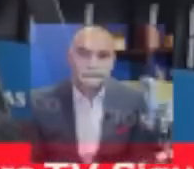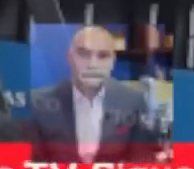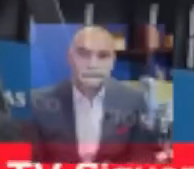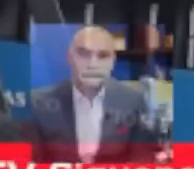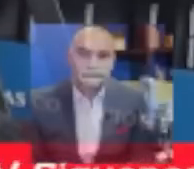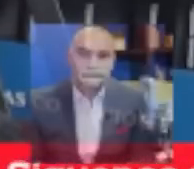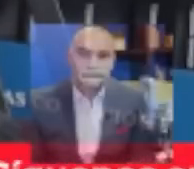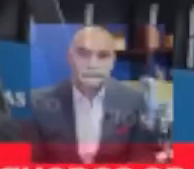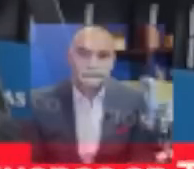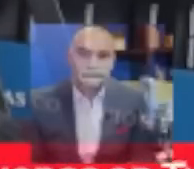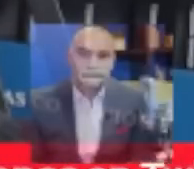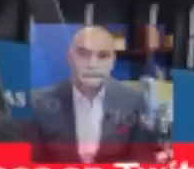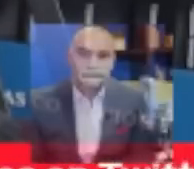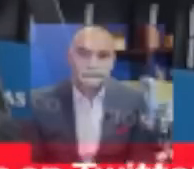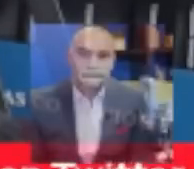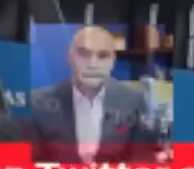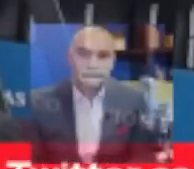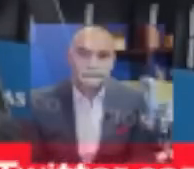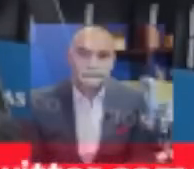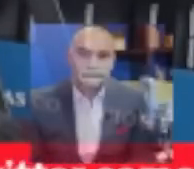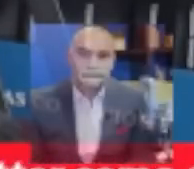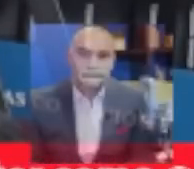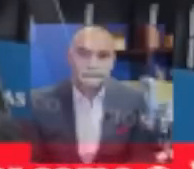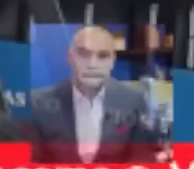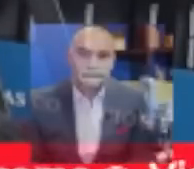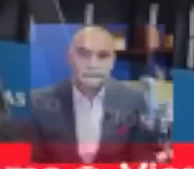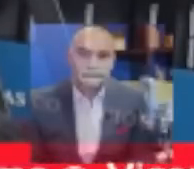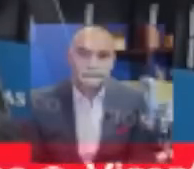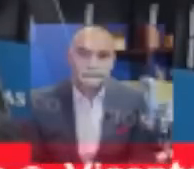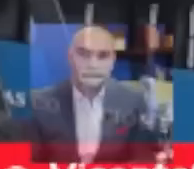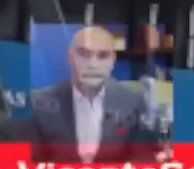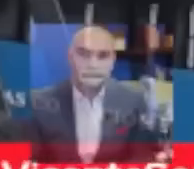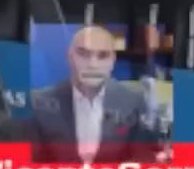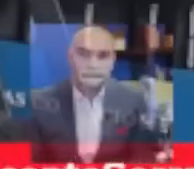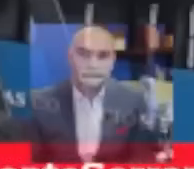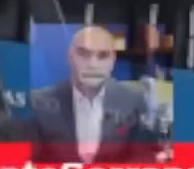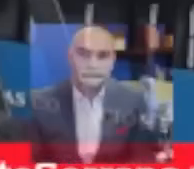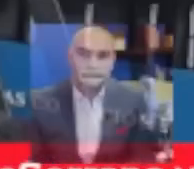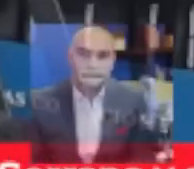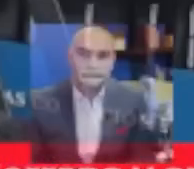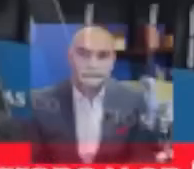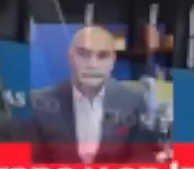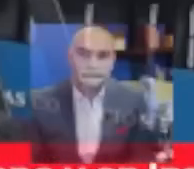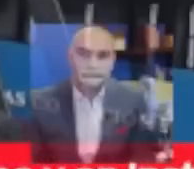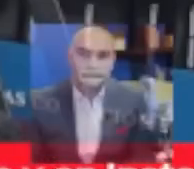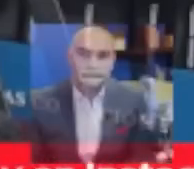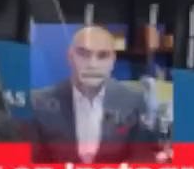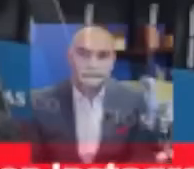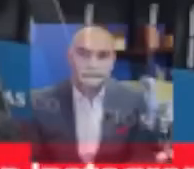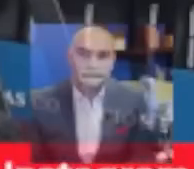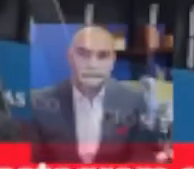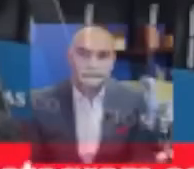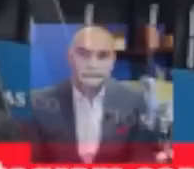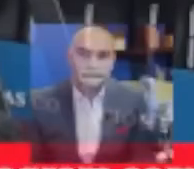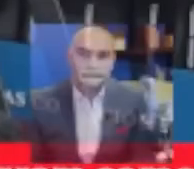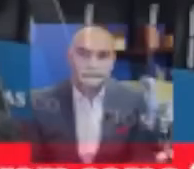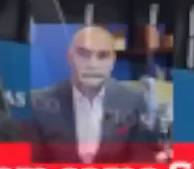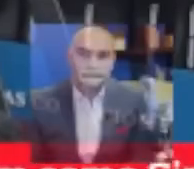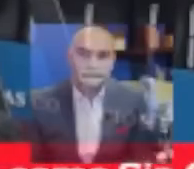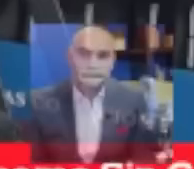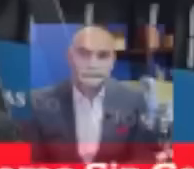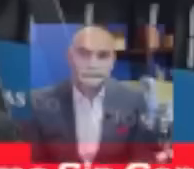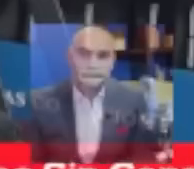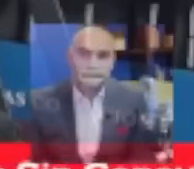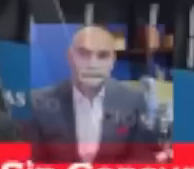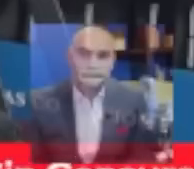de delincuentes de cuello yo no diría que ya tan blanco de ahí